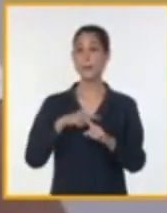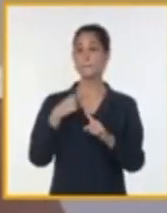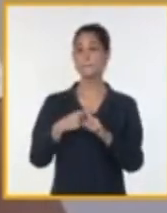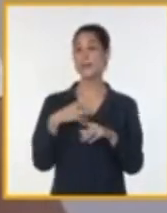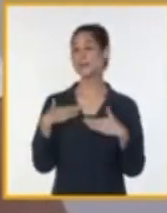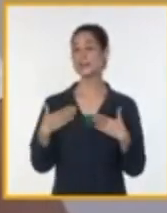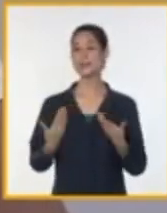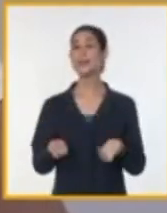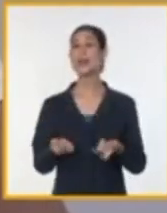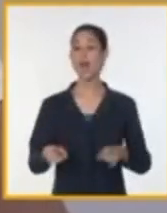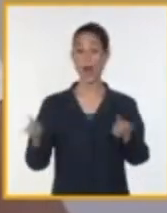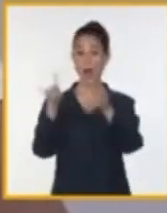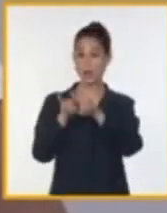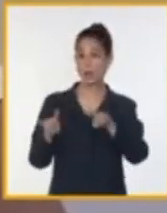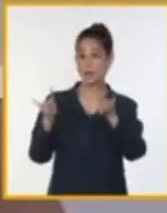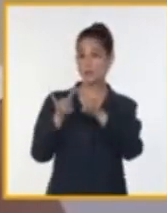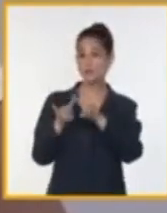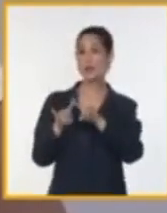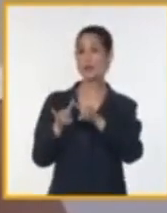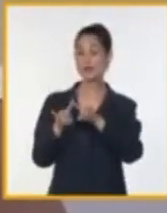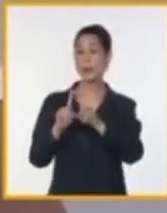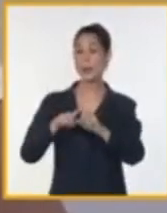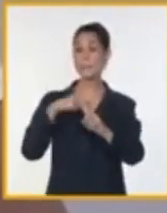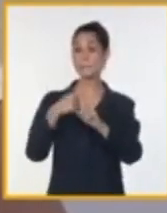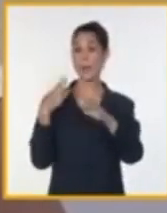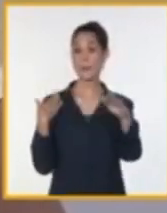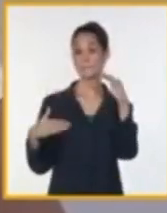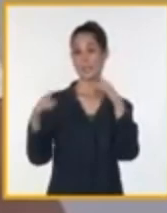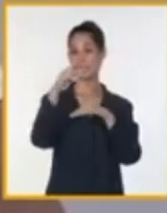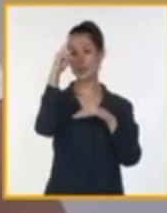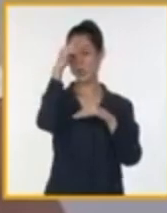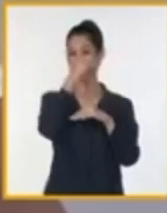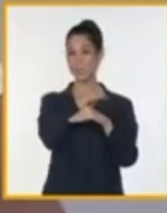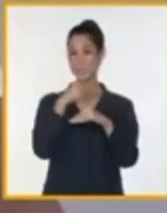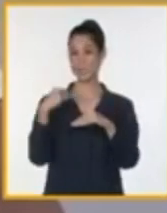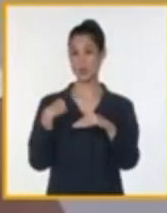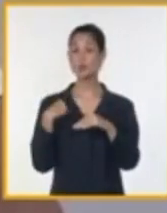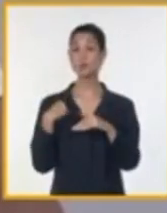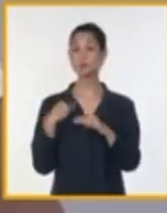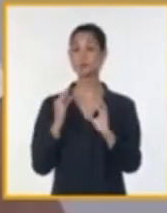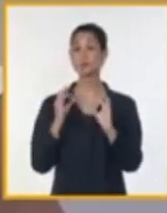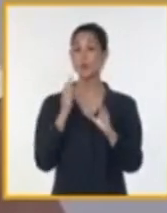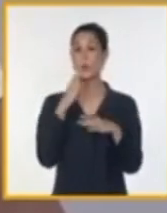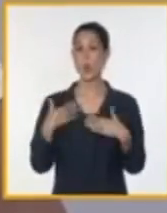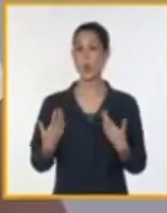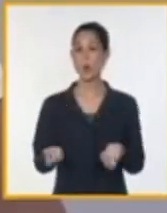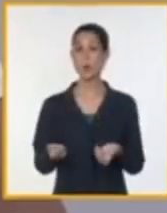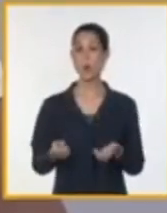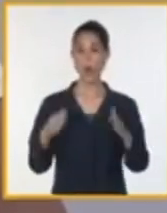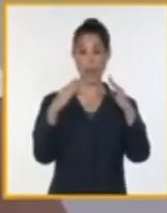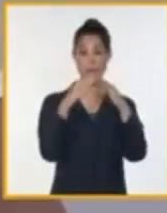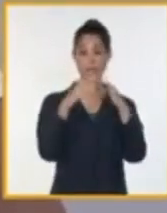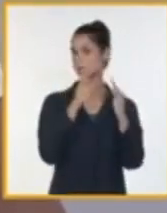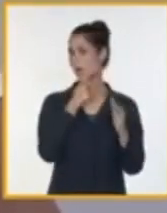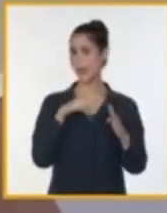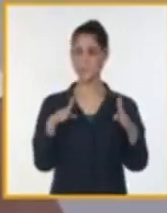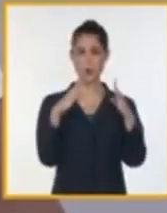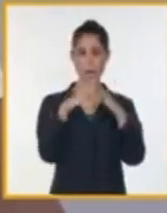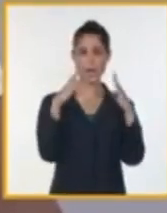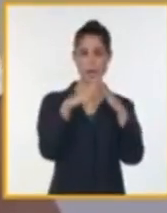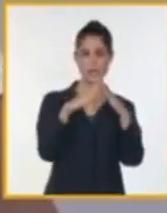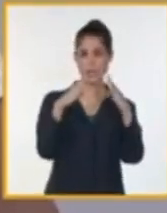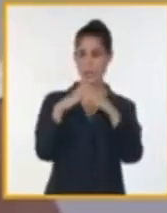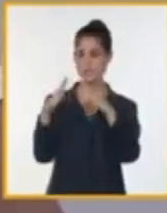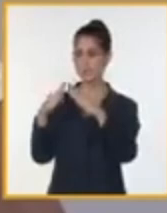estudiantes, las universidades adscritas al Ministerio de Salud Pública se estarán articulando en todas las tareas referidas al pesquisaje y control también de las enfermedades causadas